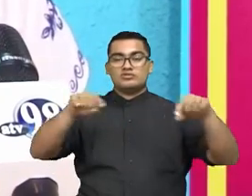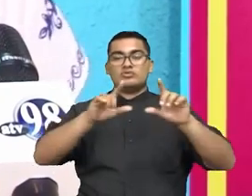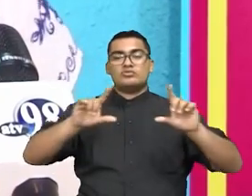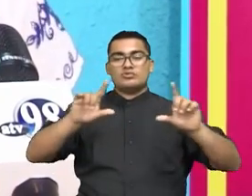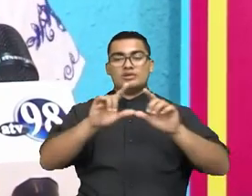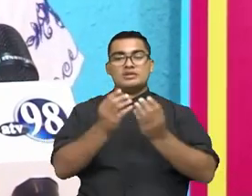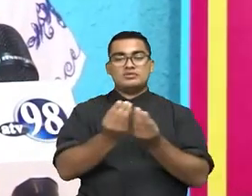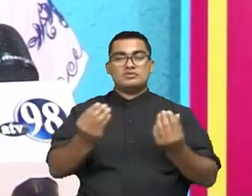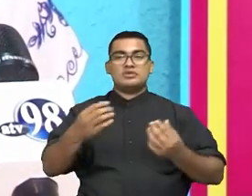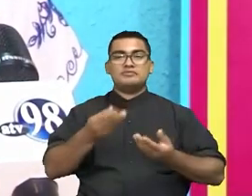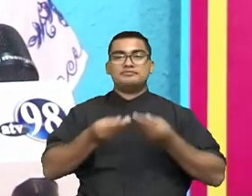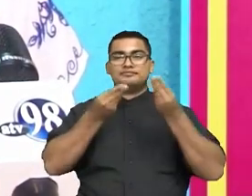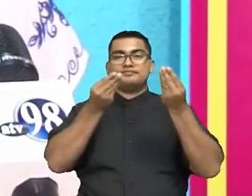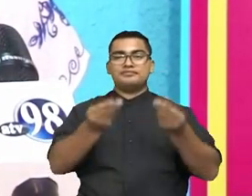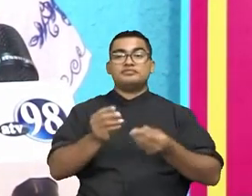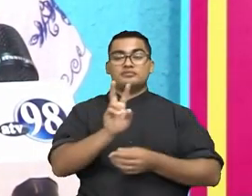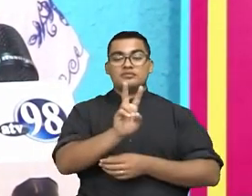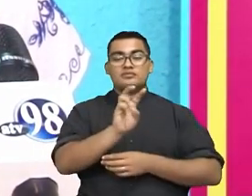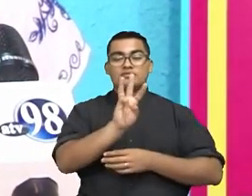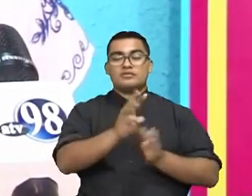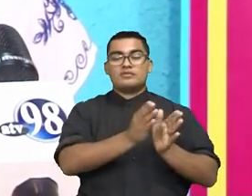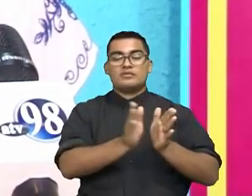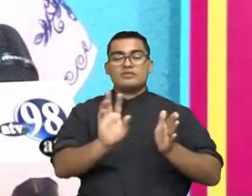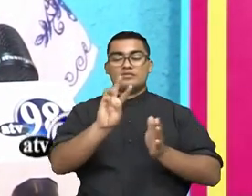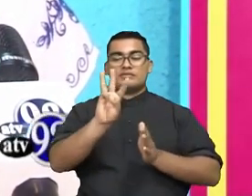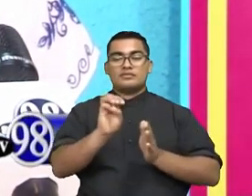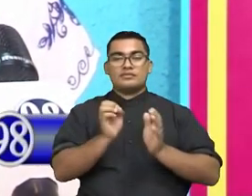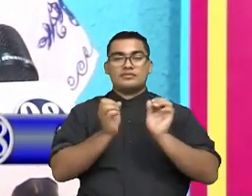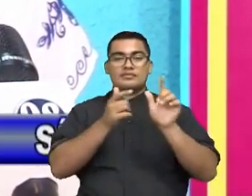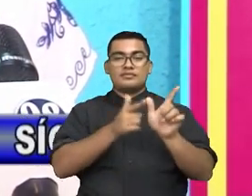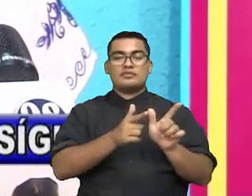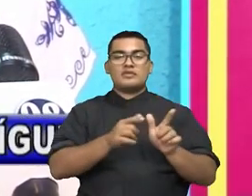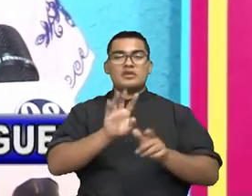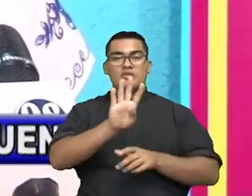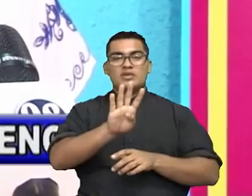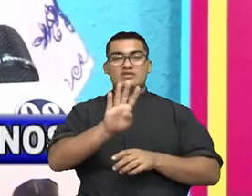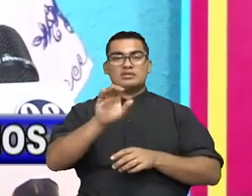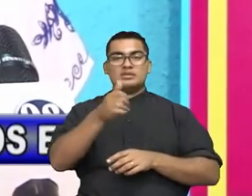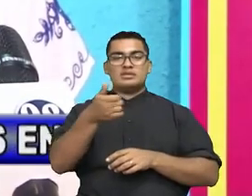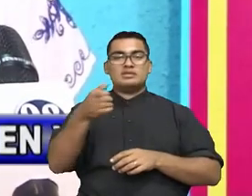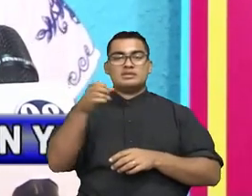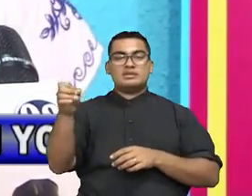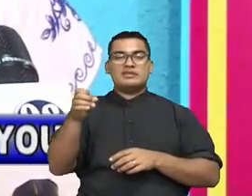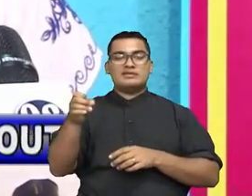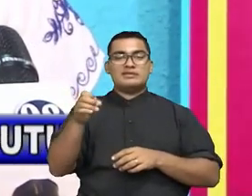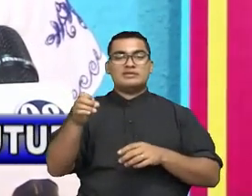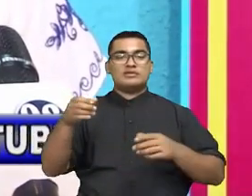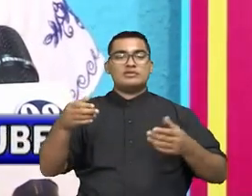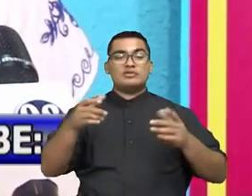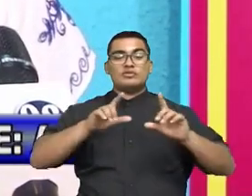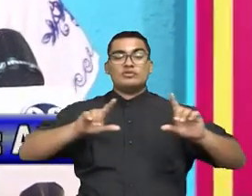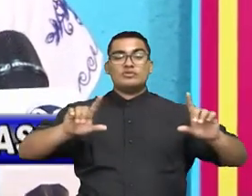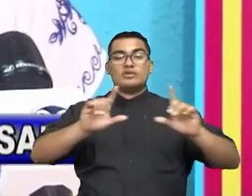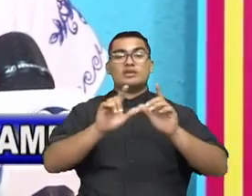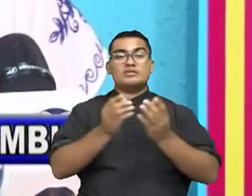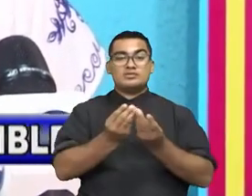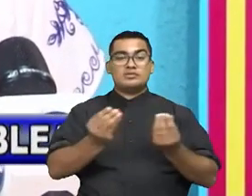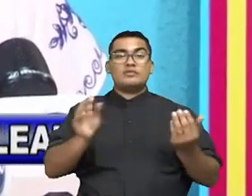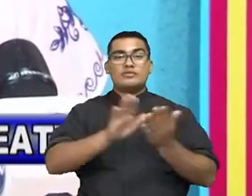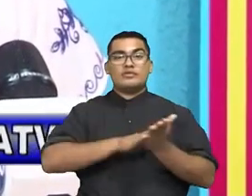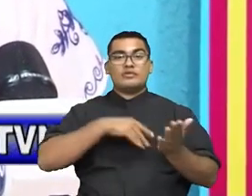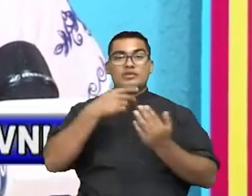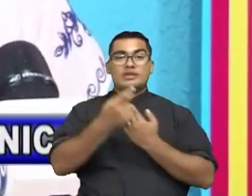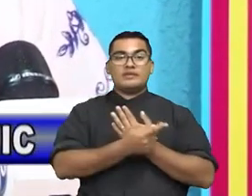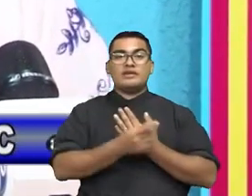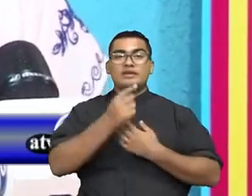esta semana, del 23 al 30 de octubre, las alcaldías van a estar entregando 460 lotes, ¿verdad?, del programa. En